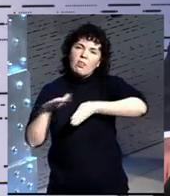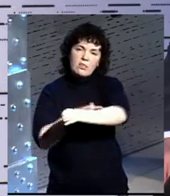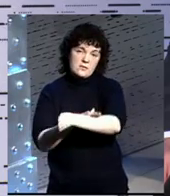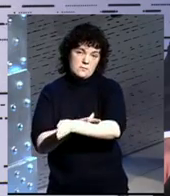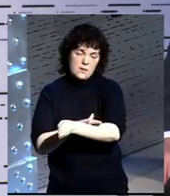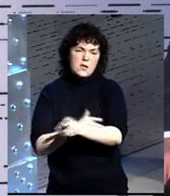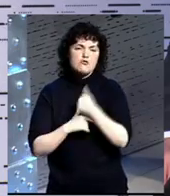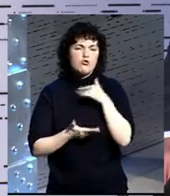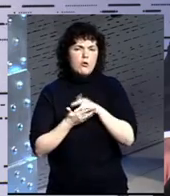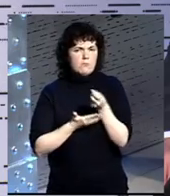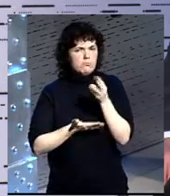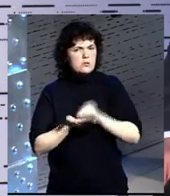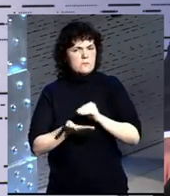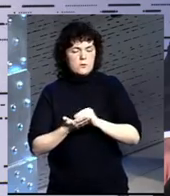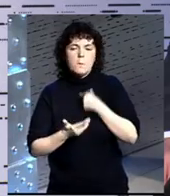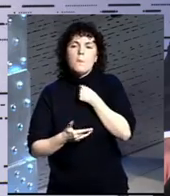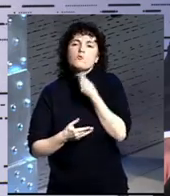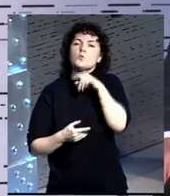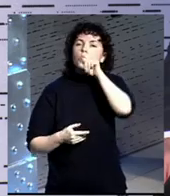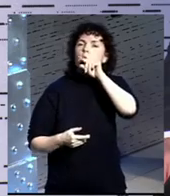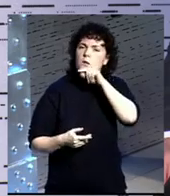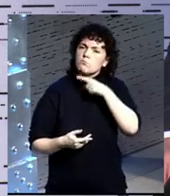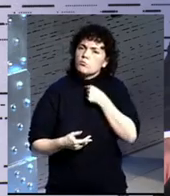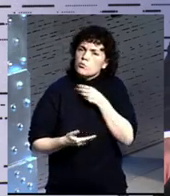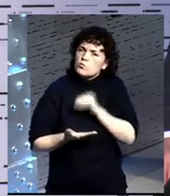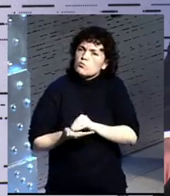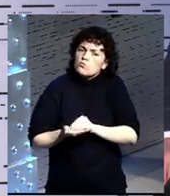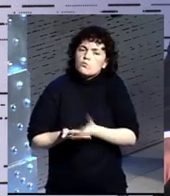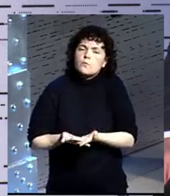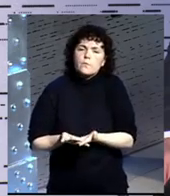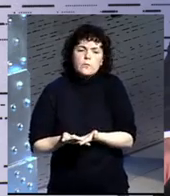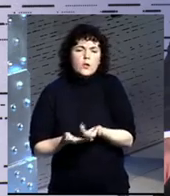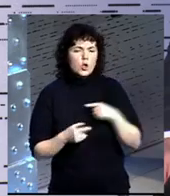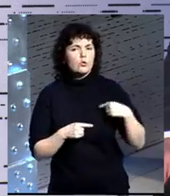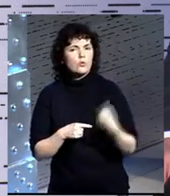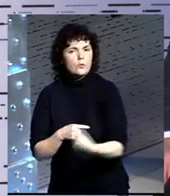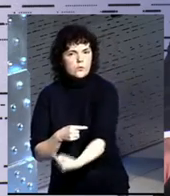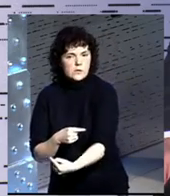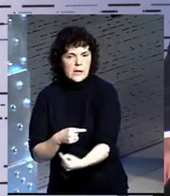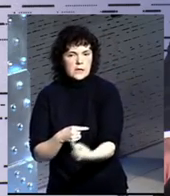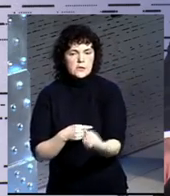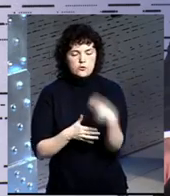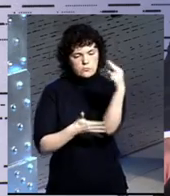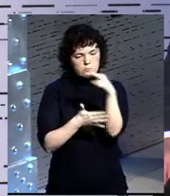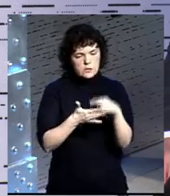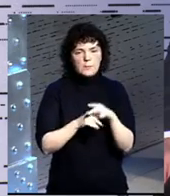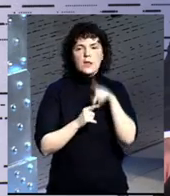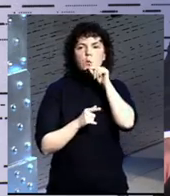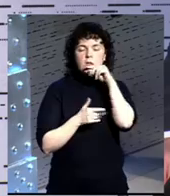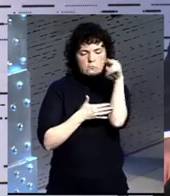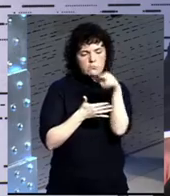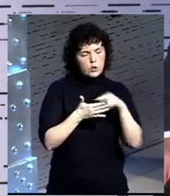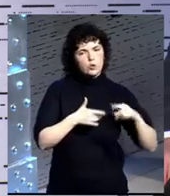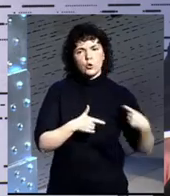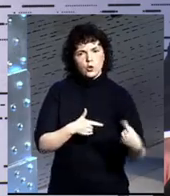mí me pasa mucho, a mí me gusta mucho Twitter y de vez en cuando no, todos los días leo las menciones de Twitter. Si hay un